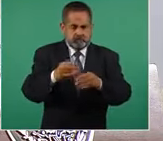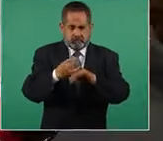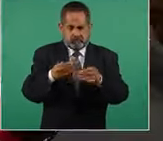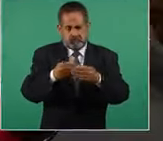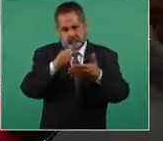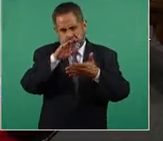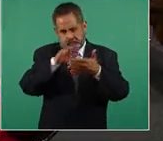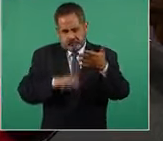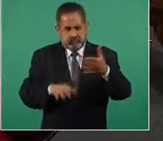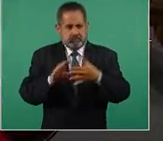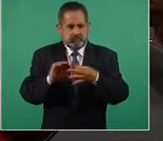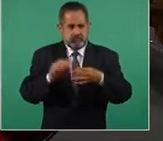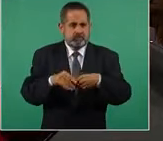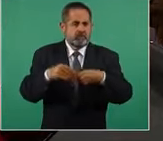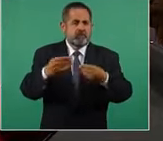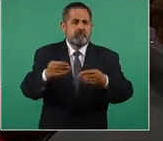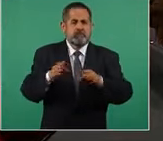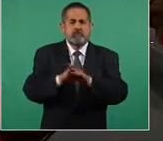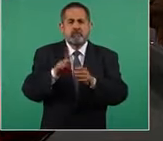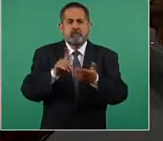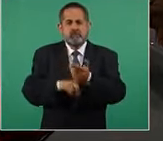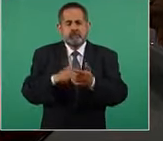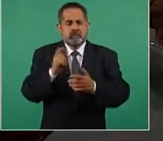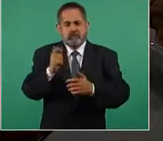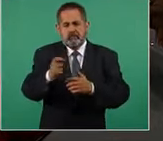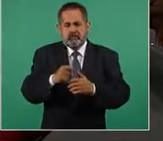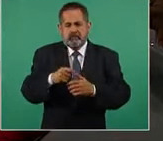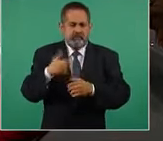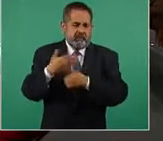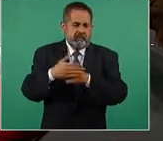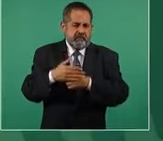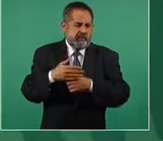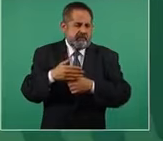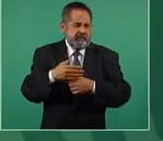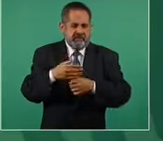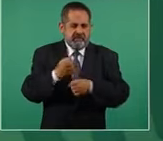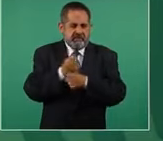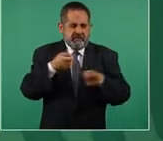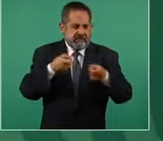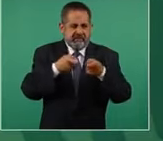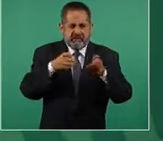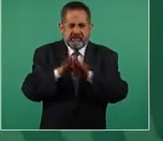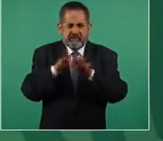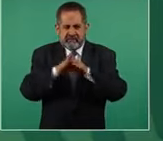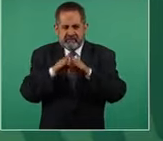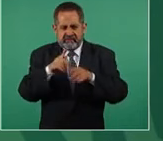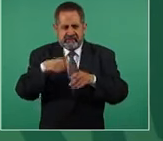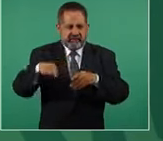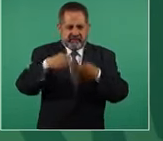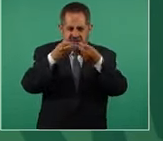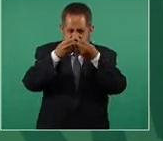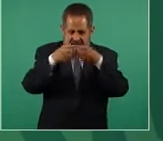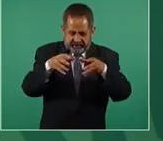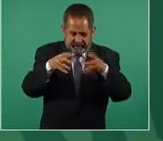el informe sobre lo de las armas, cómo